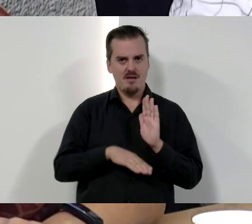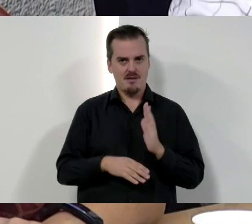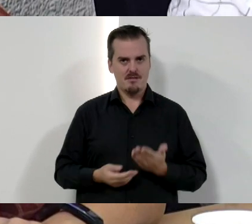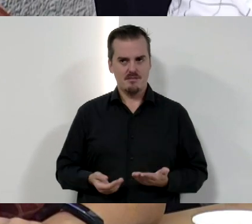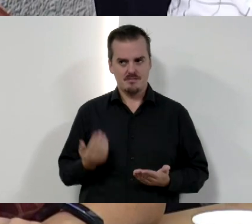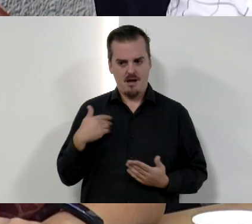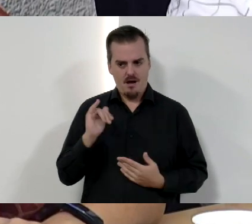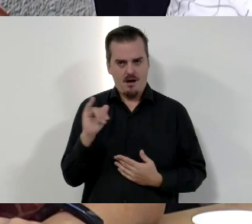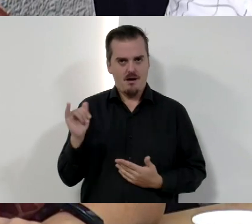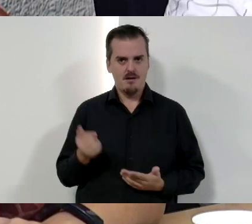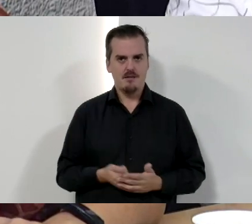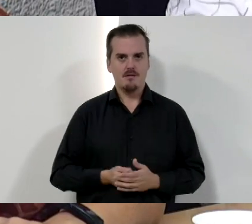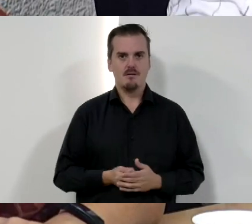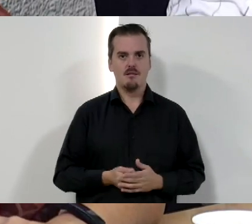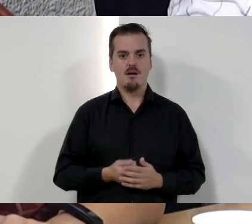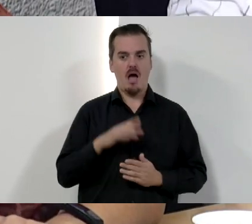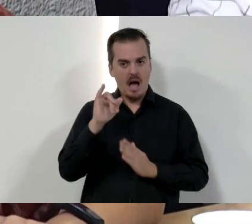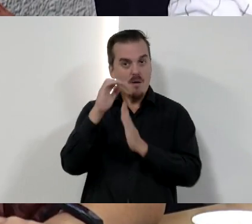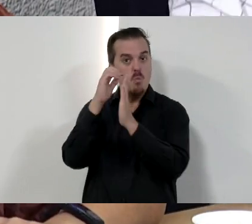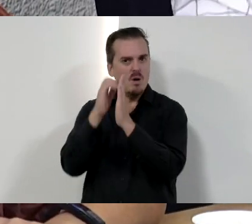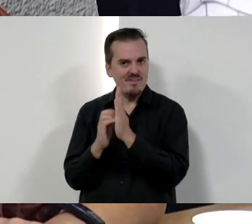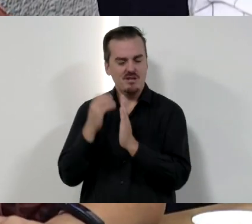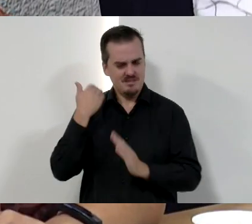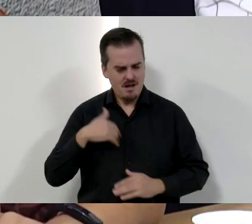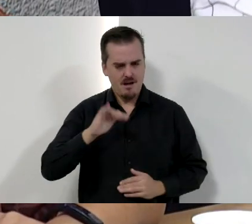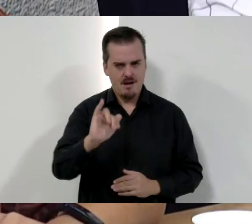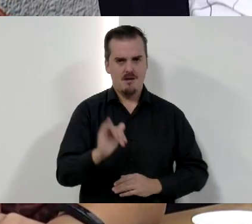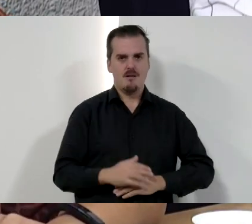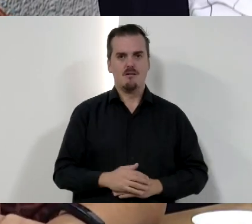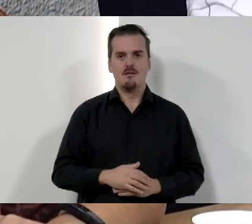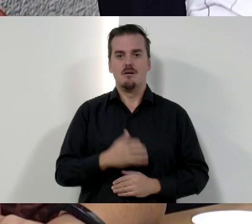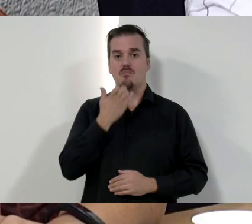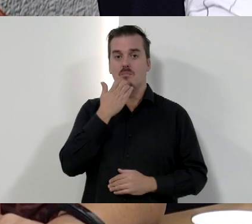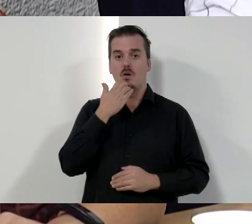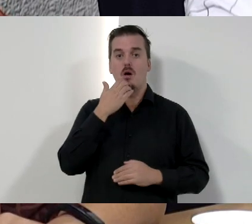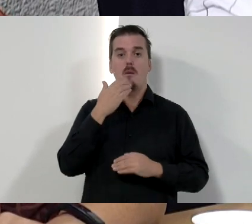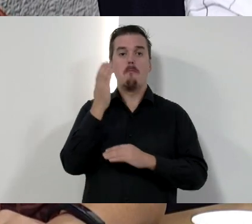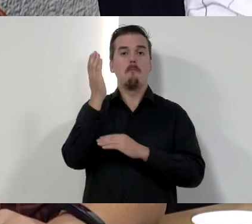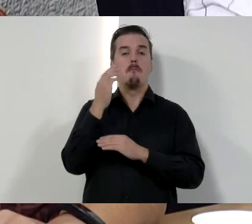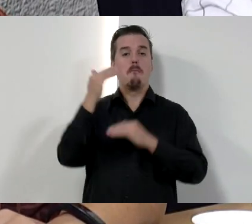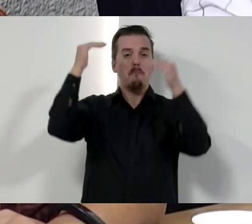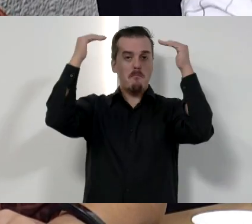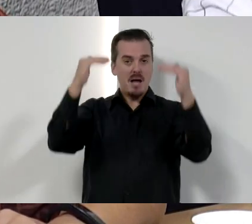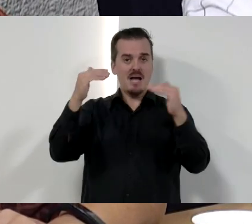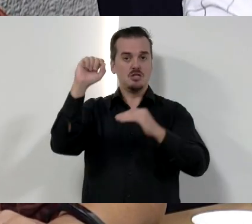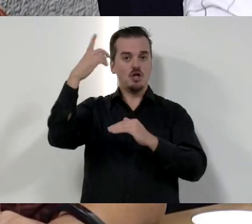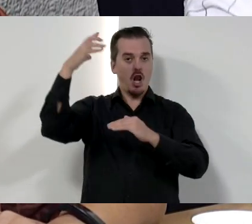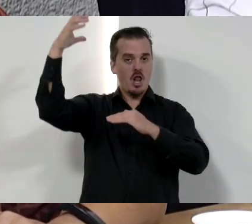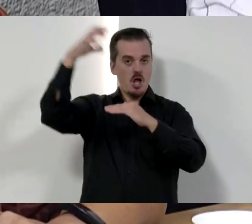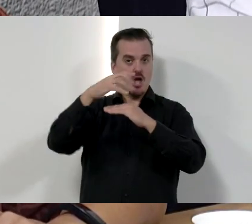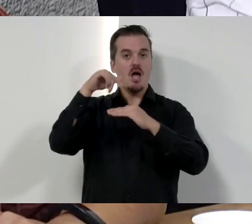existen bonificaciones para la instalación de placas solares. Y las quiero